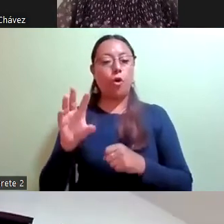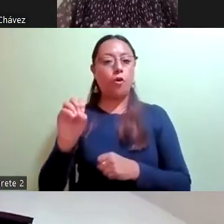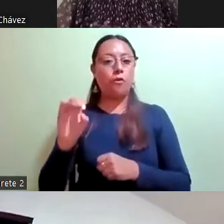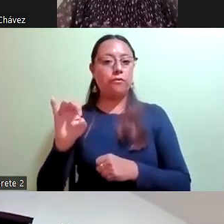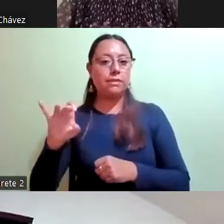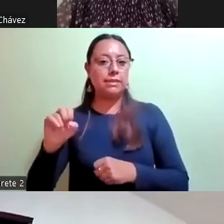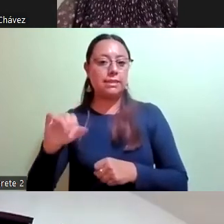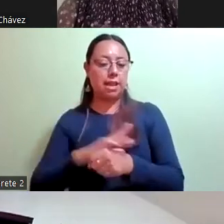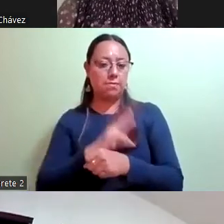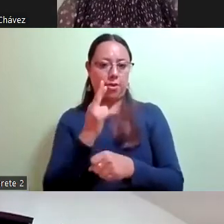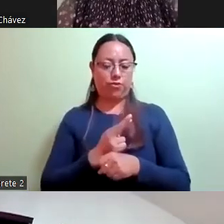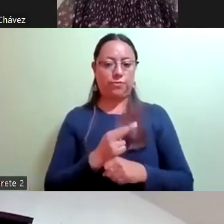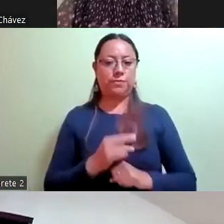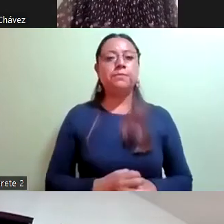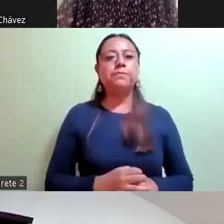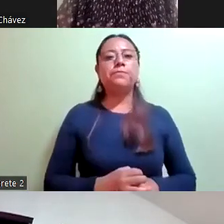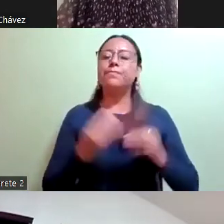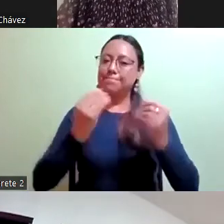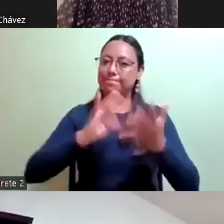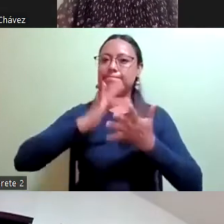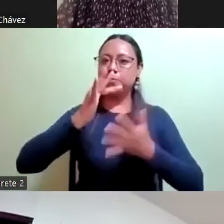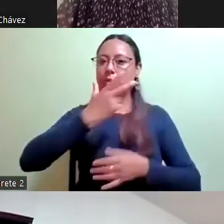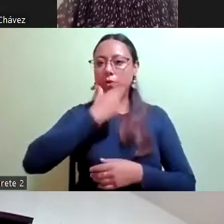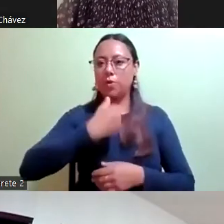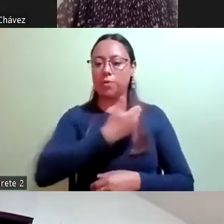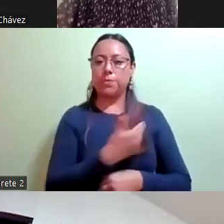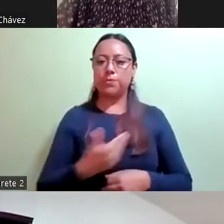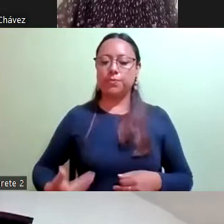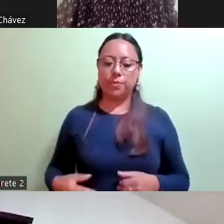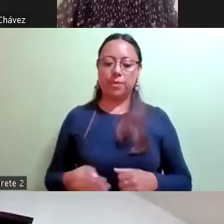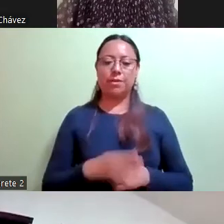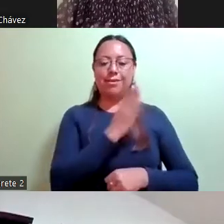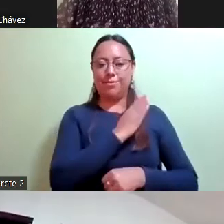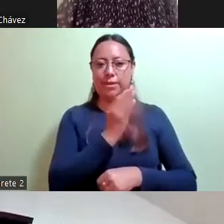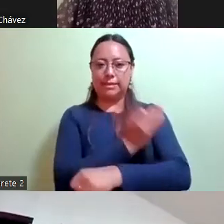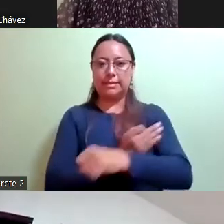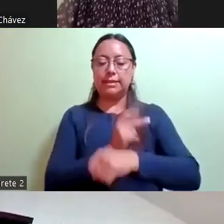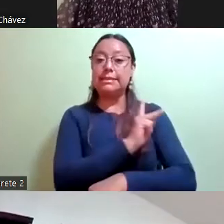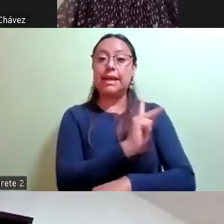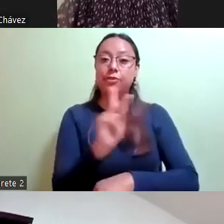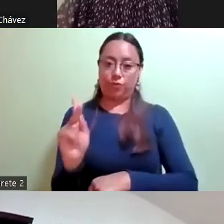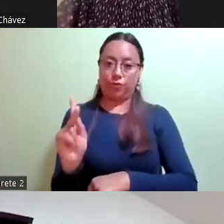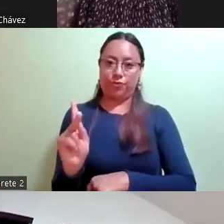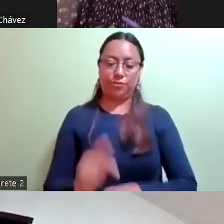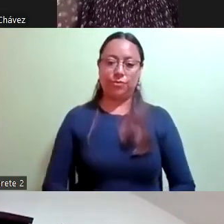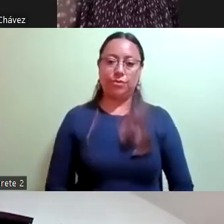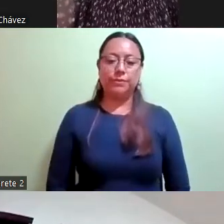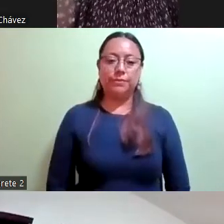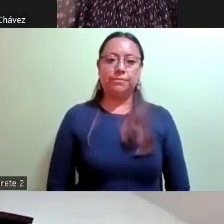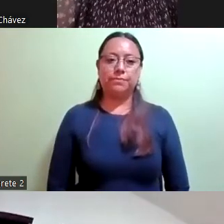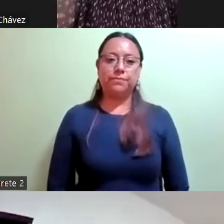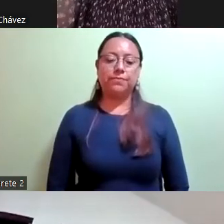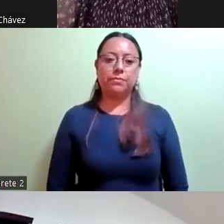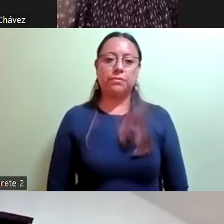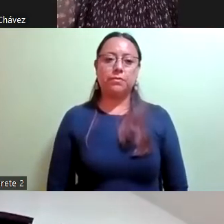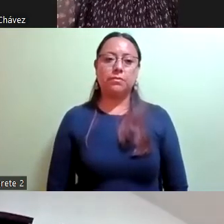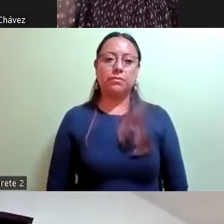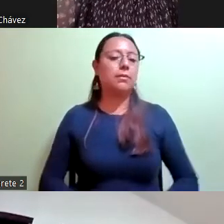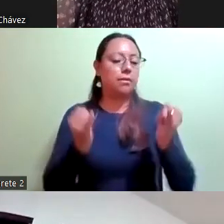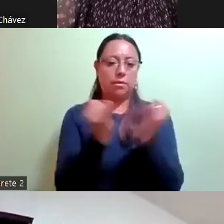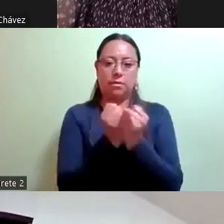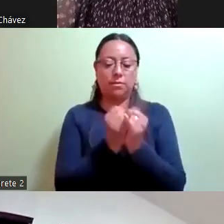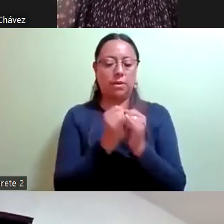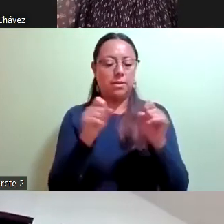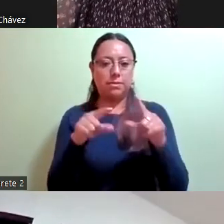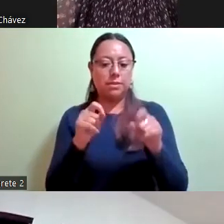Muchas gracias, presidente. Bueno, pues buenas tardes a todas y todos. Pues derivado de precisamente de esta